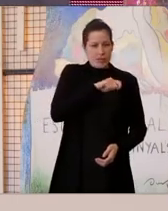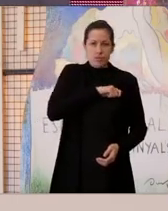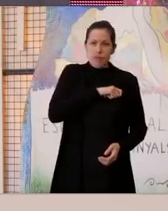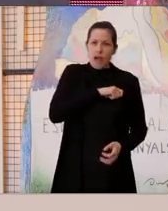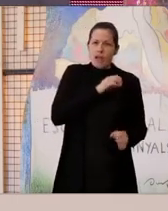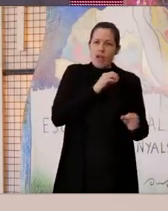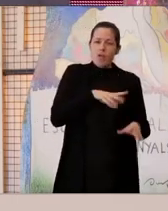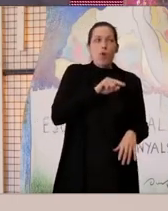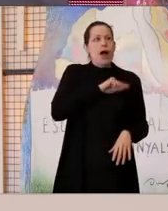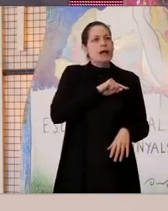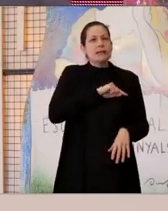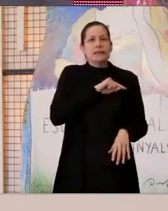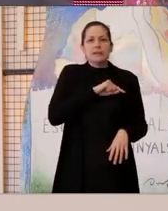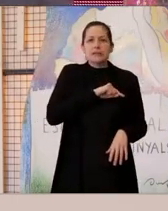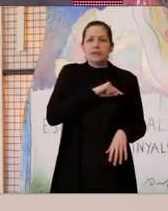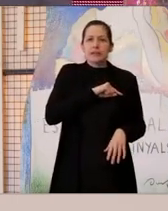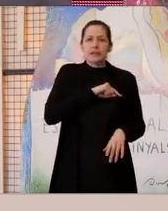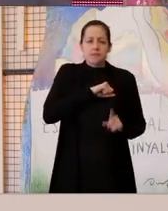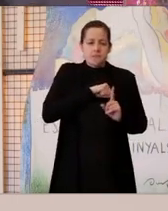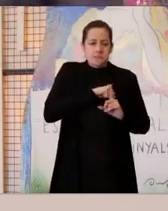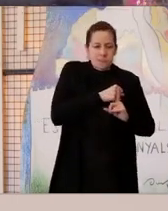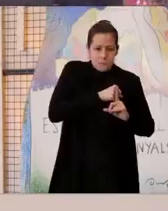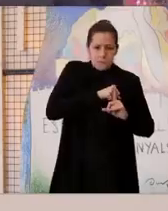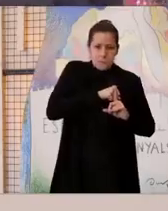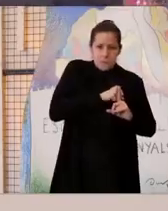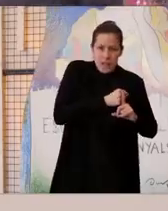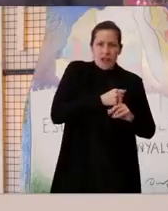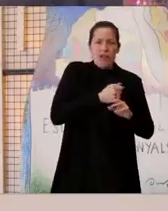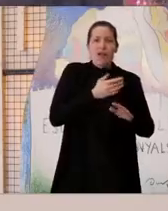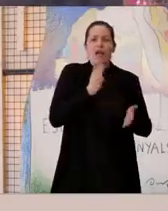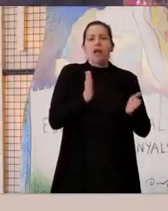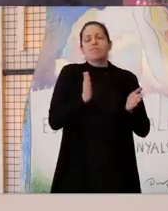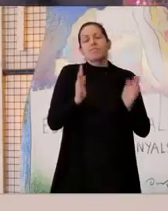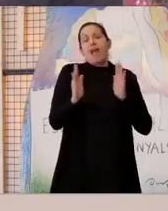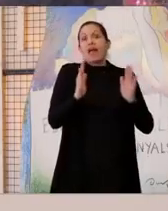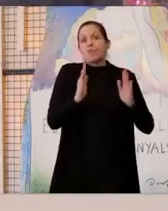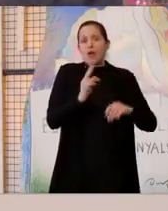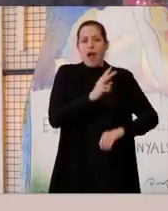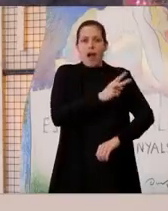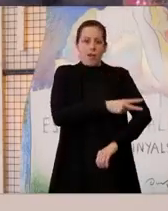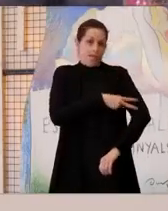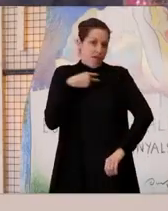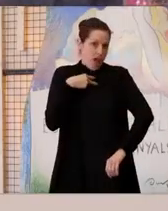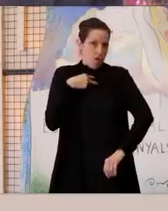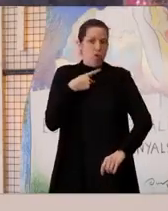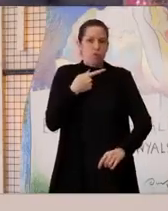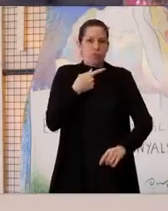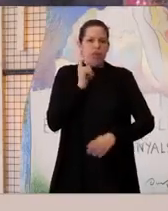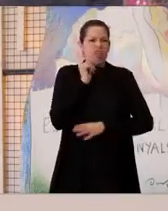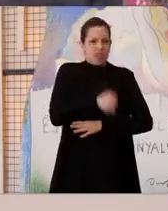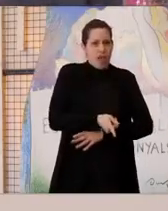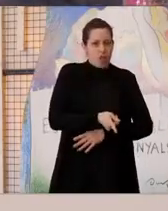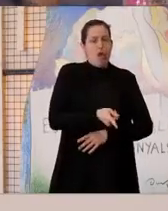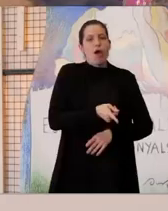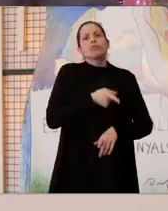una olla a presión durante la dictadura y cuando se murió Franco Ah todos queríamos ser lo más moderno lo más europeo lo